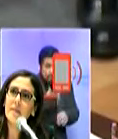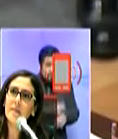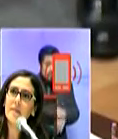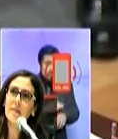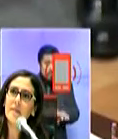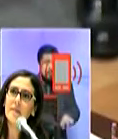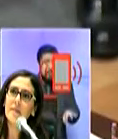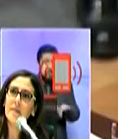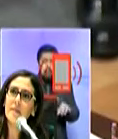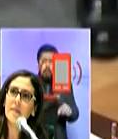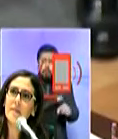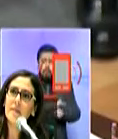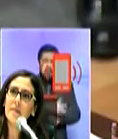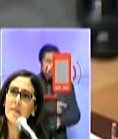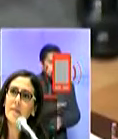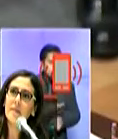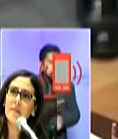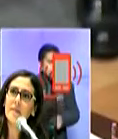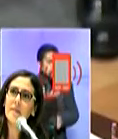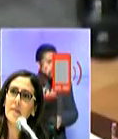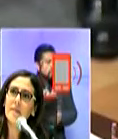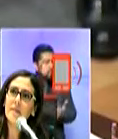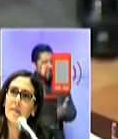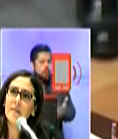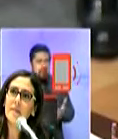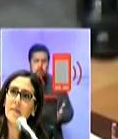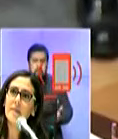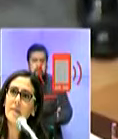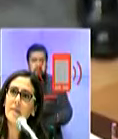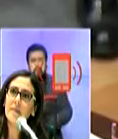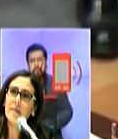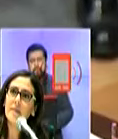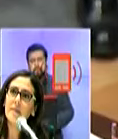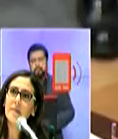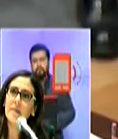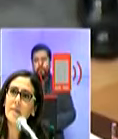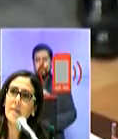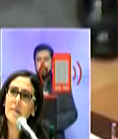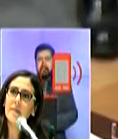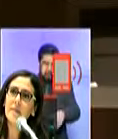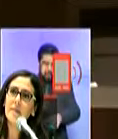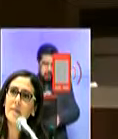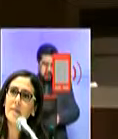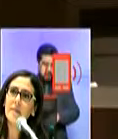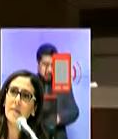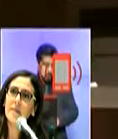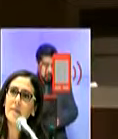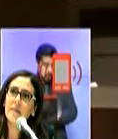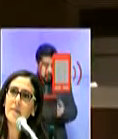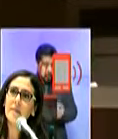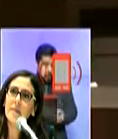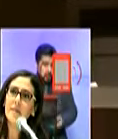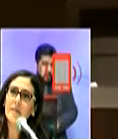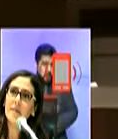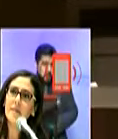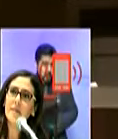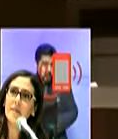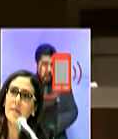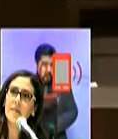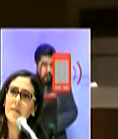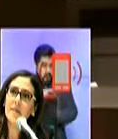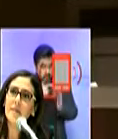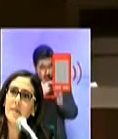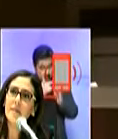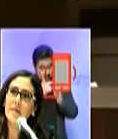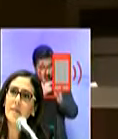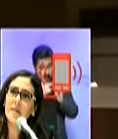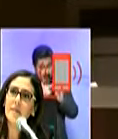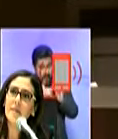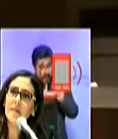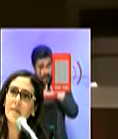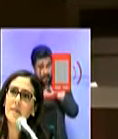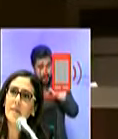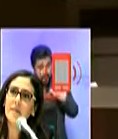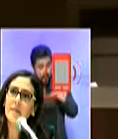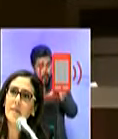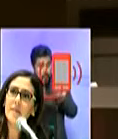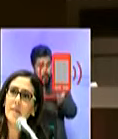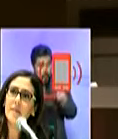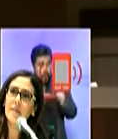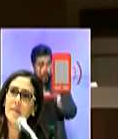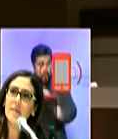la colegialidad y se exige en algunos casos, como en este de los nombramientos, pues un voto y una